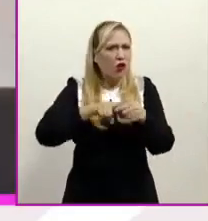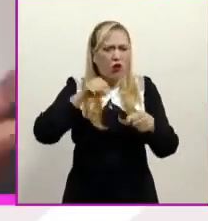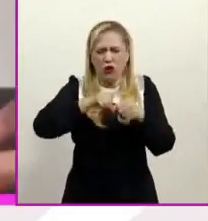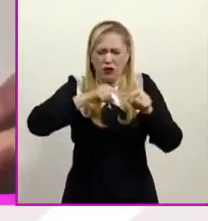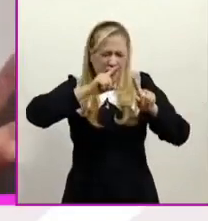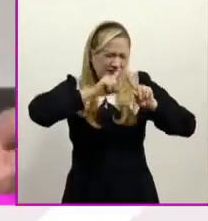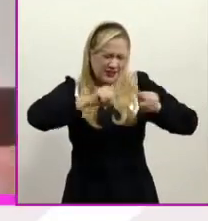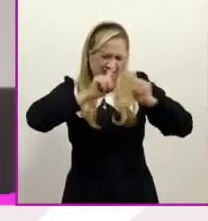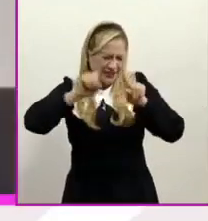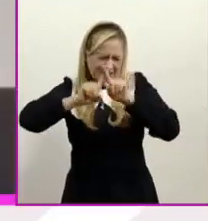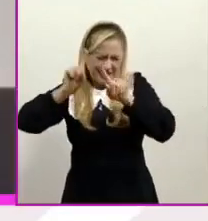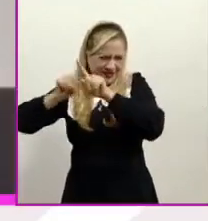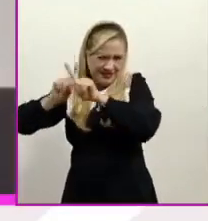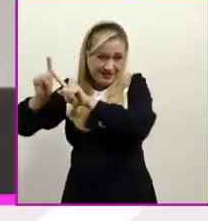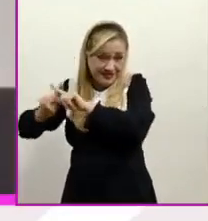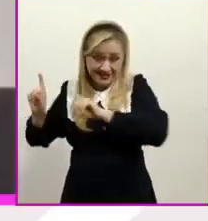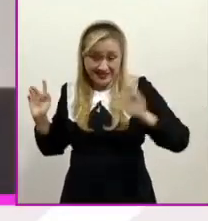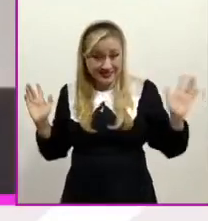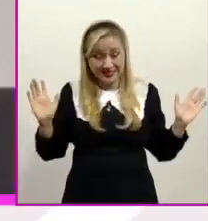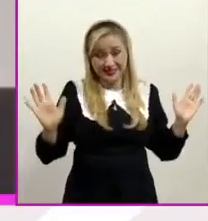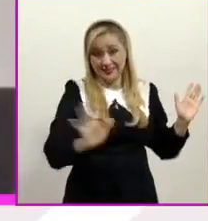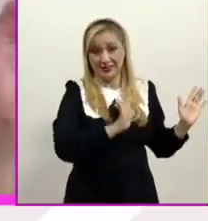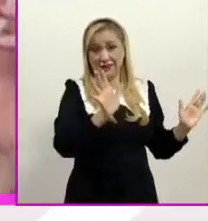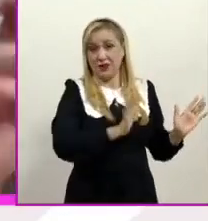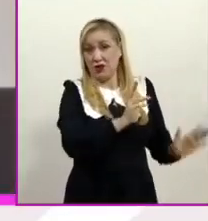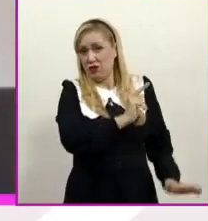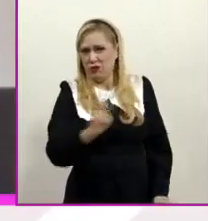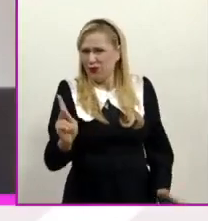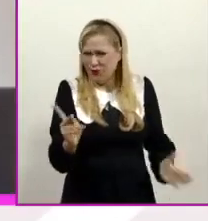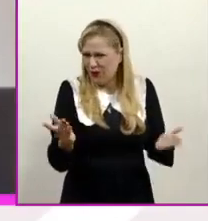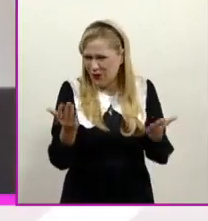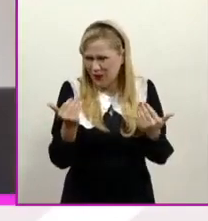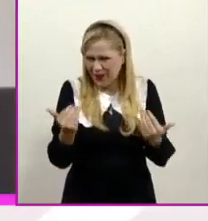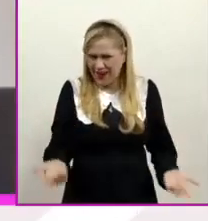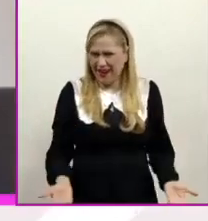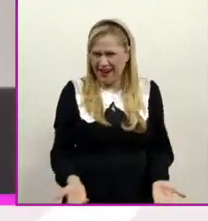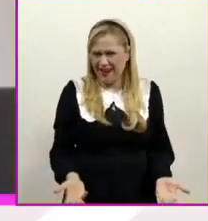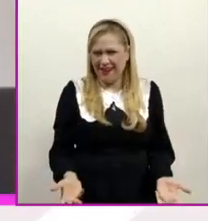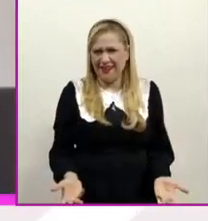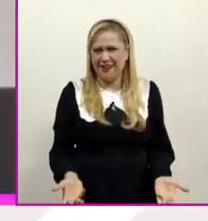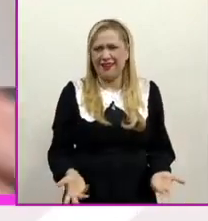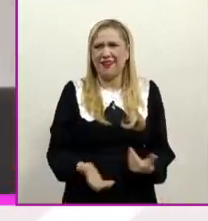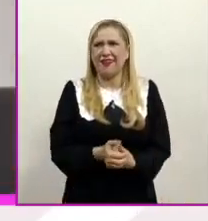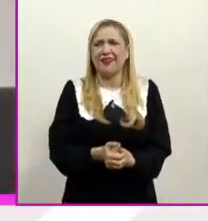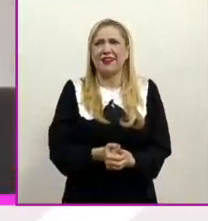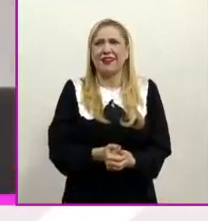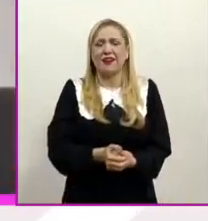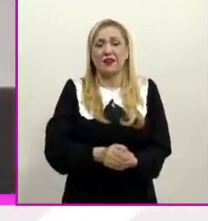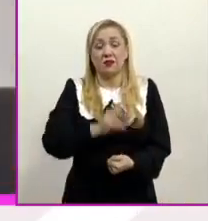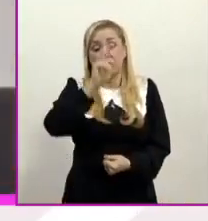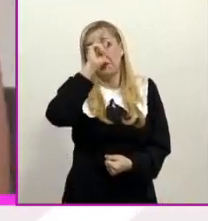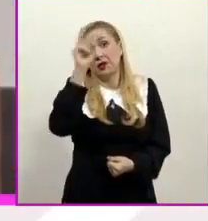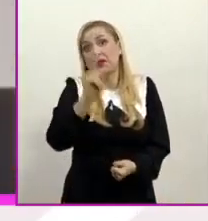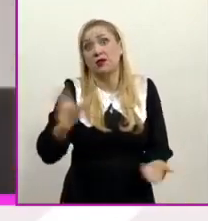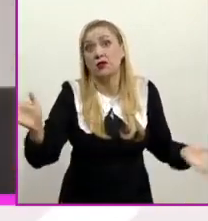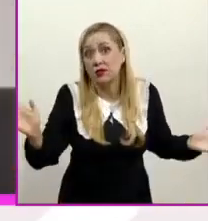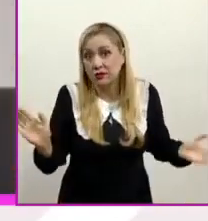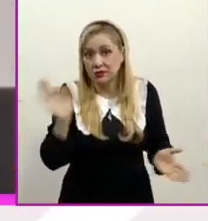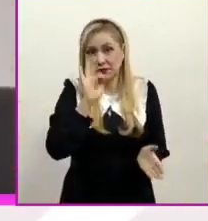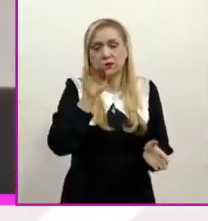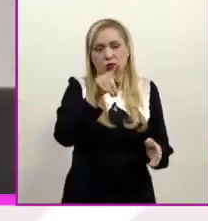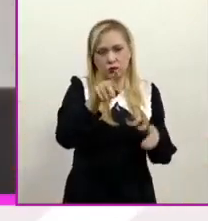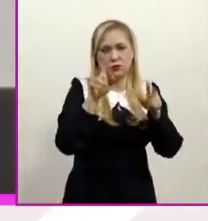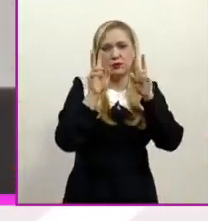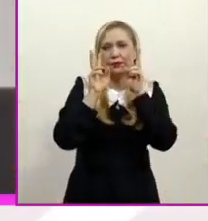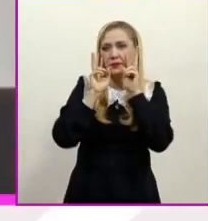como completamente opuestos y contrastantes, ¿no? Y peor aún, si nosotros miramos, ¿no?